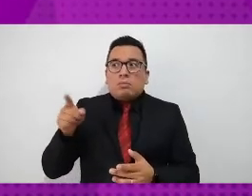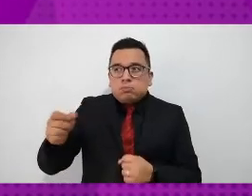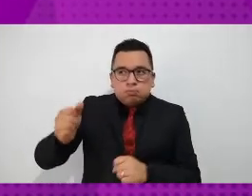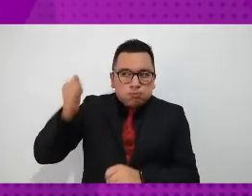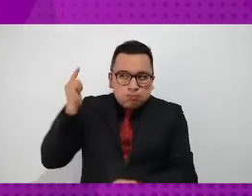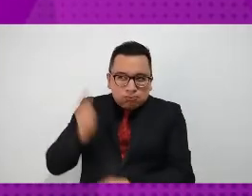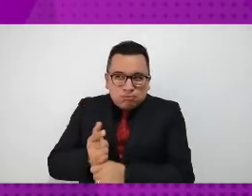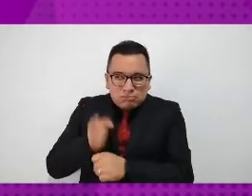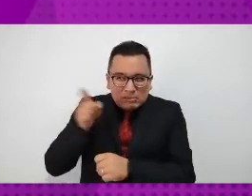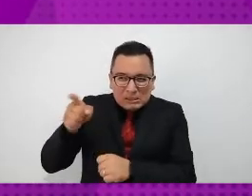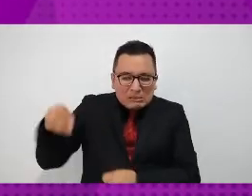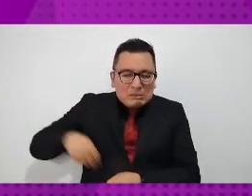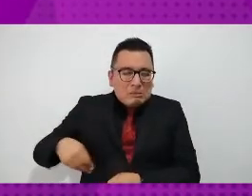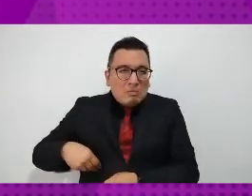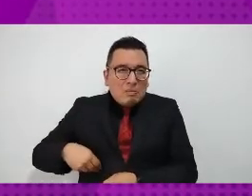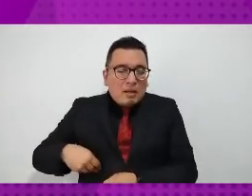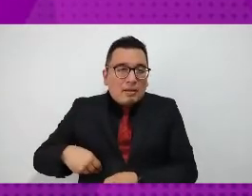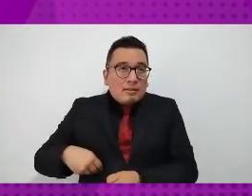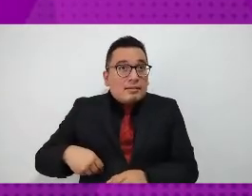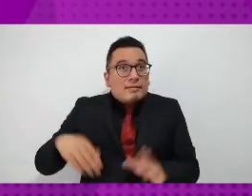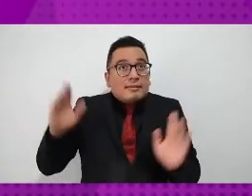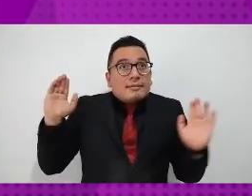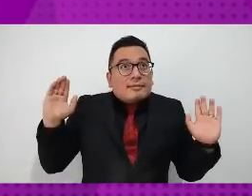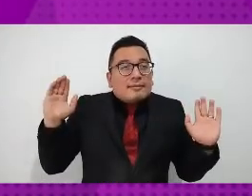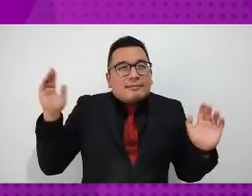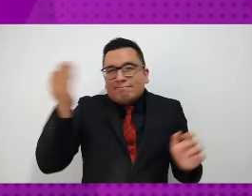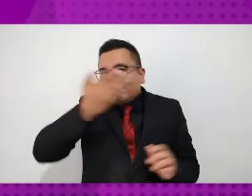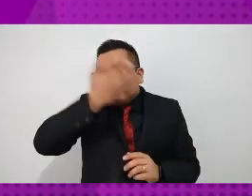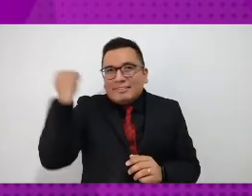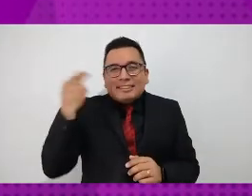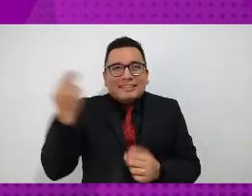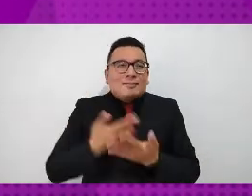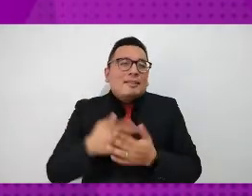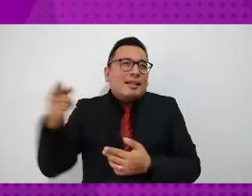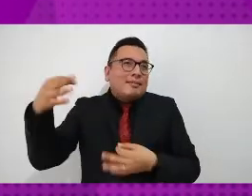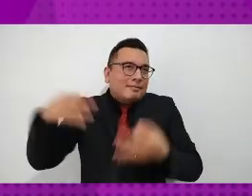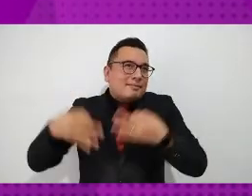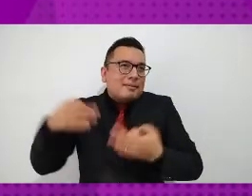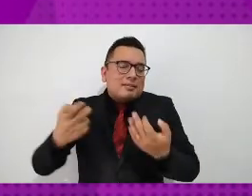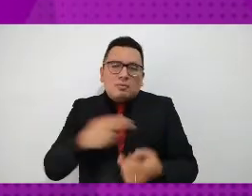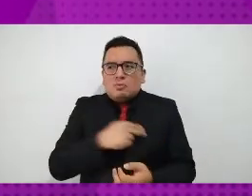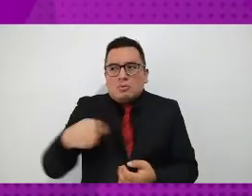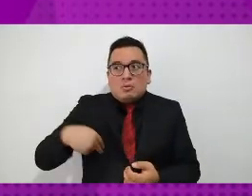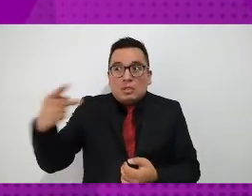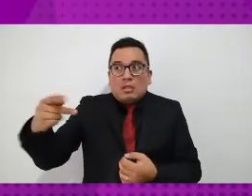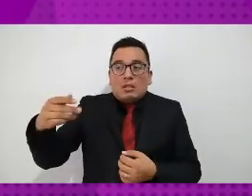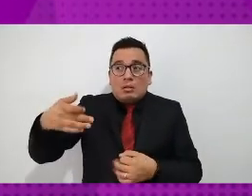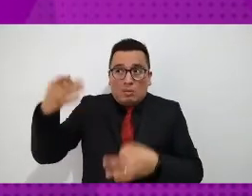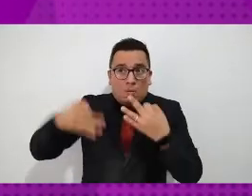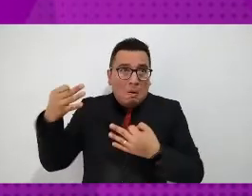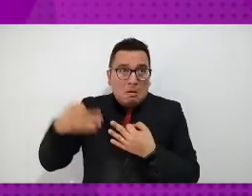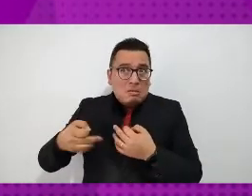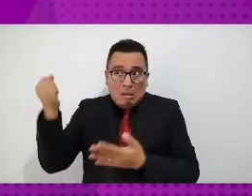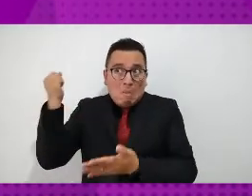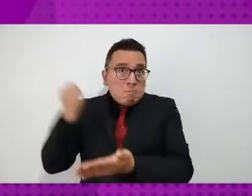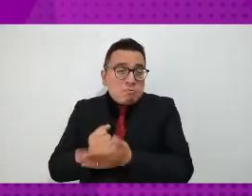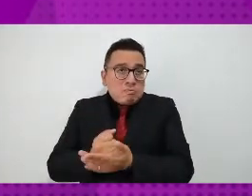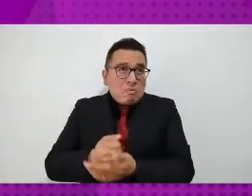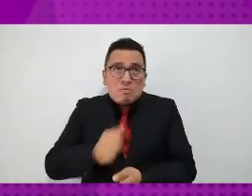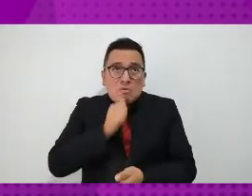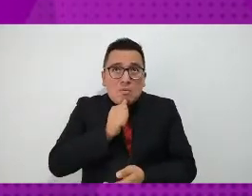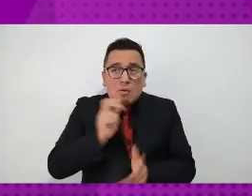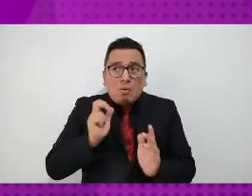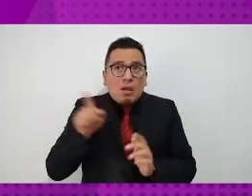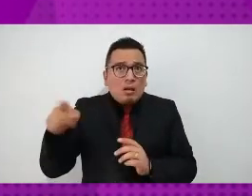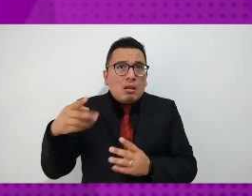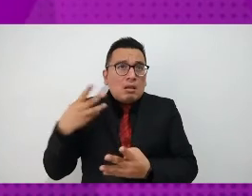contrario y le llamamos presunción de inocencia ya es algo fundamental en los derechos humanos entonces una persona que pueda estar privada